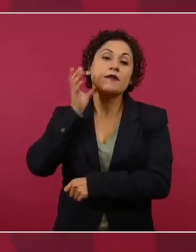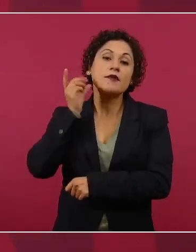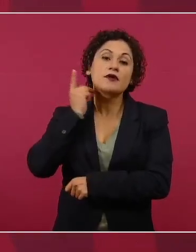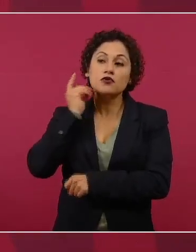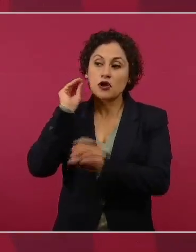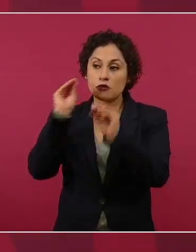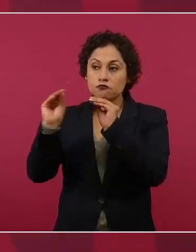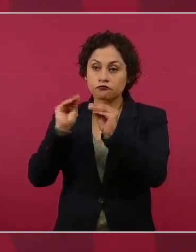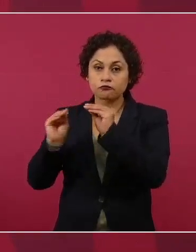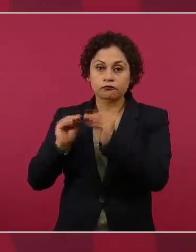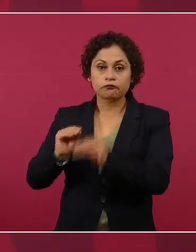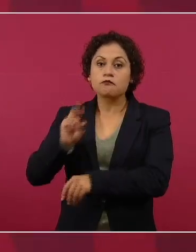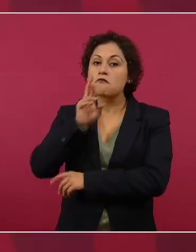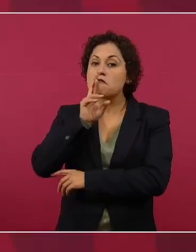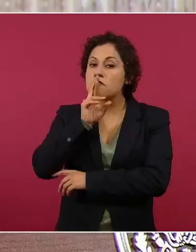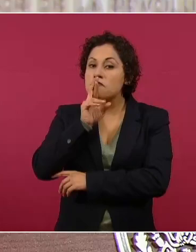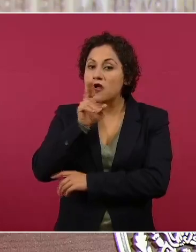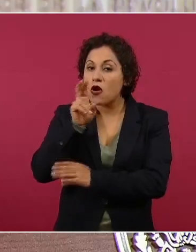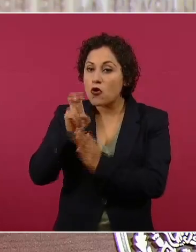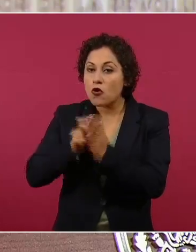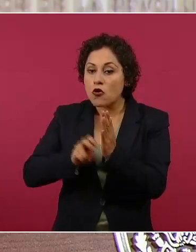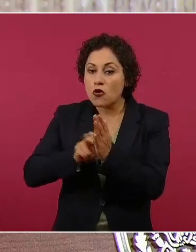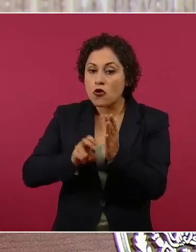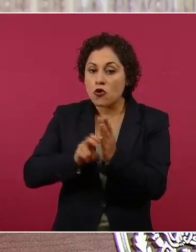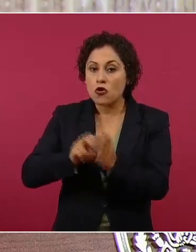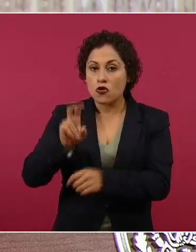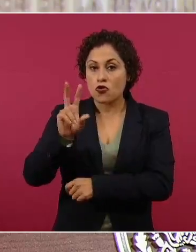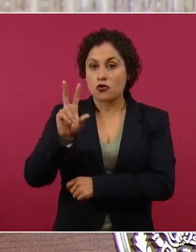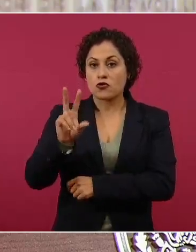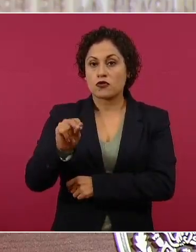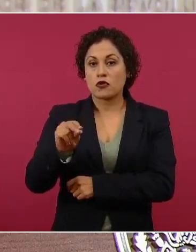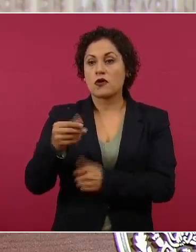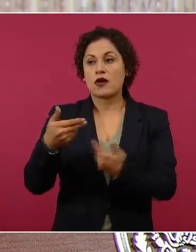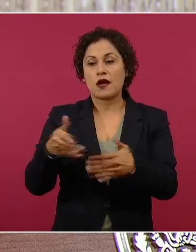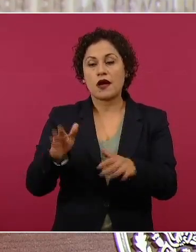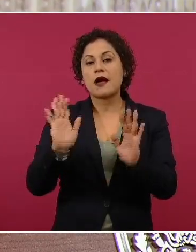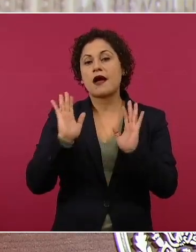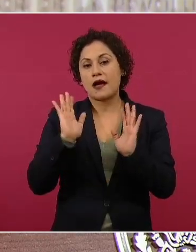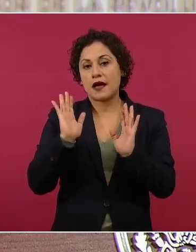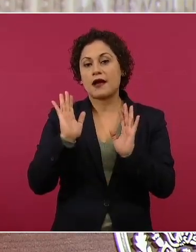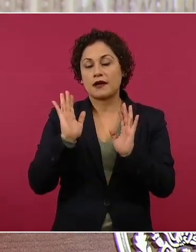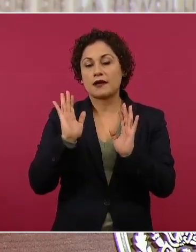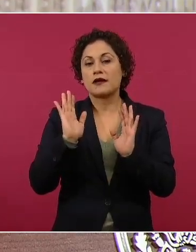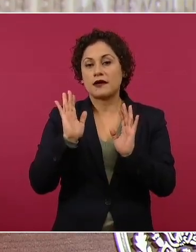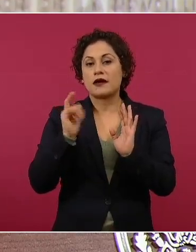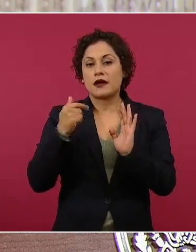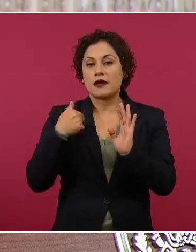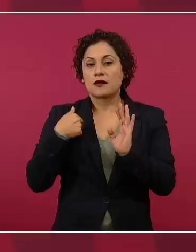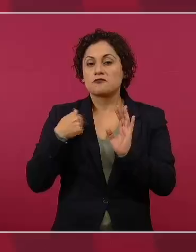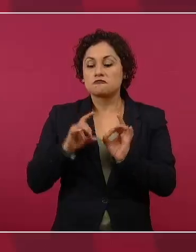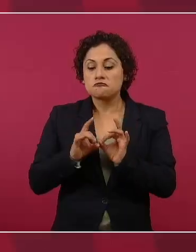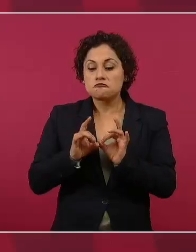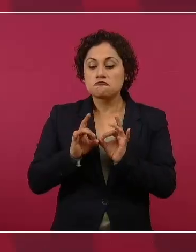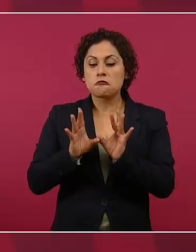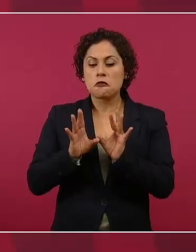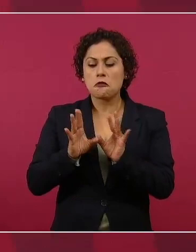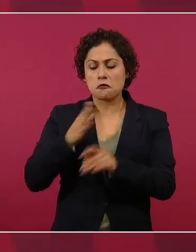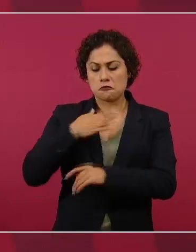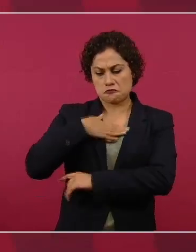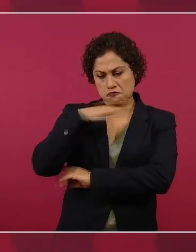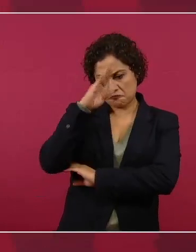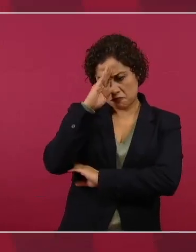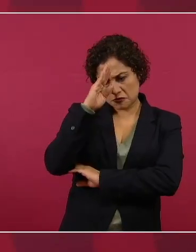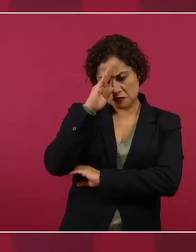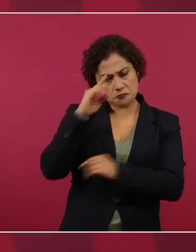¿sí? Y me pasa a mí esto y considero que sí es una